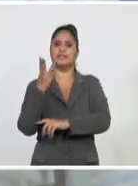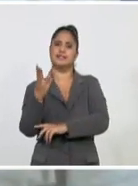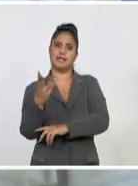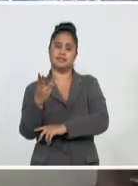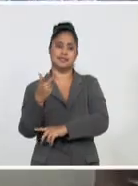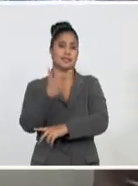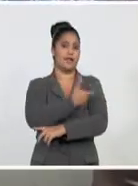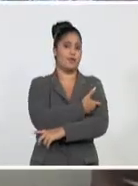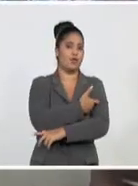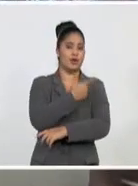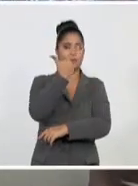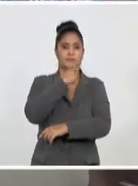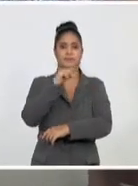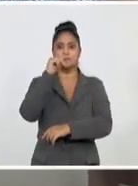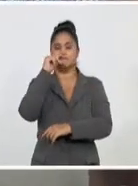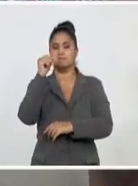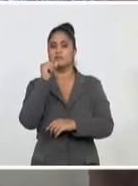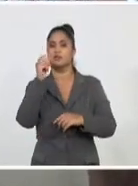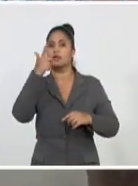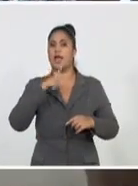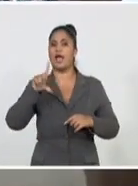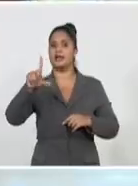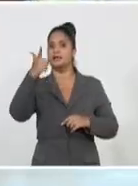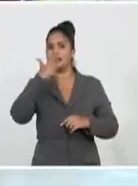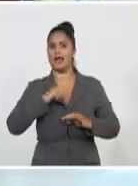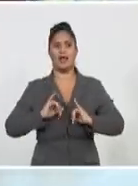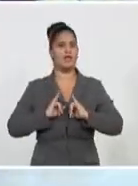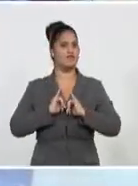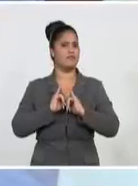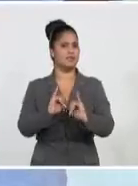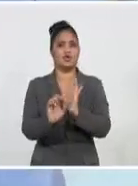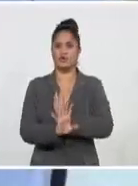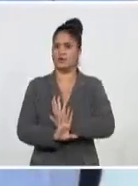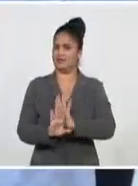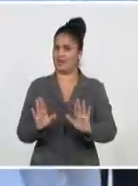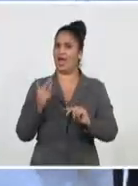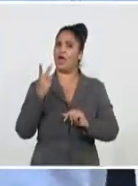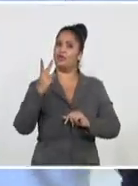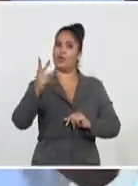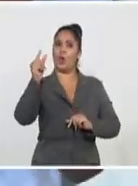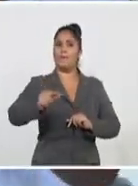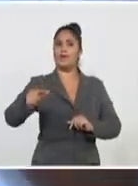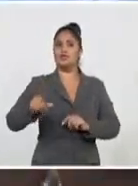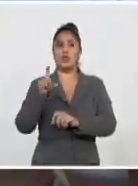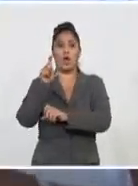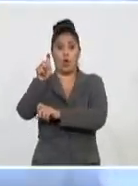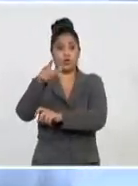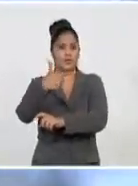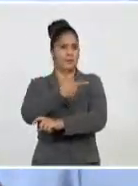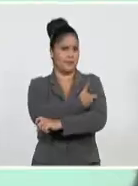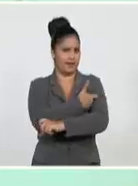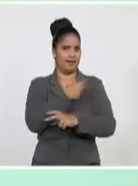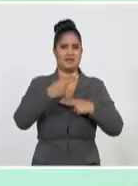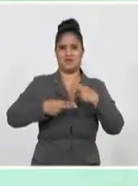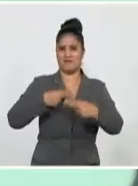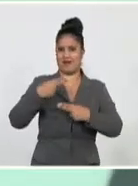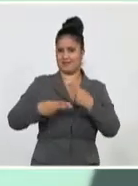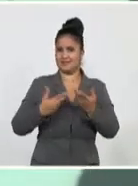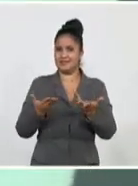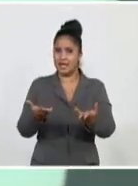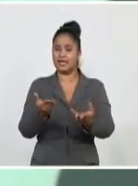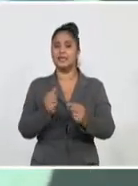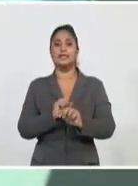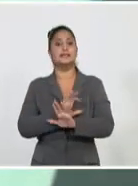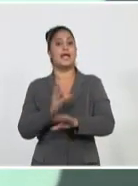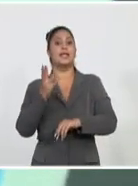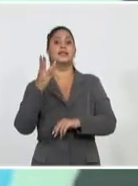3 de Abdala. La noticia no se hizo esperar. Las dos últimas voluntarias incluidas para este estudio recibieron